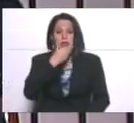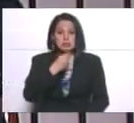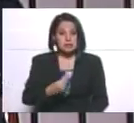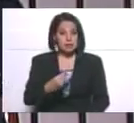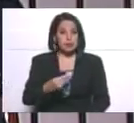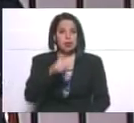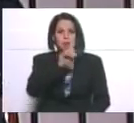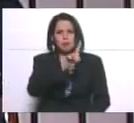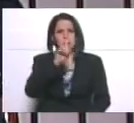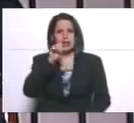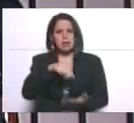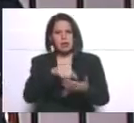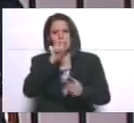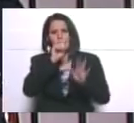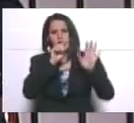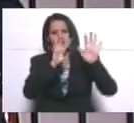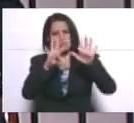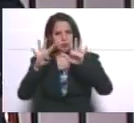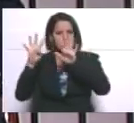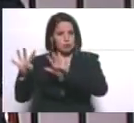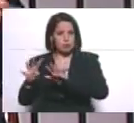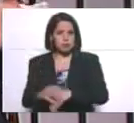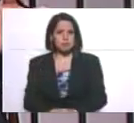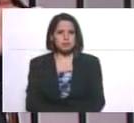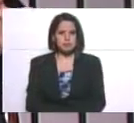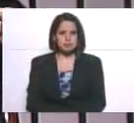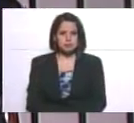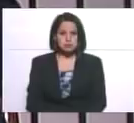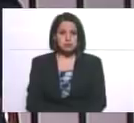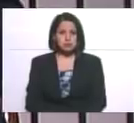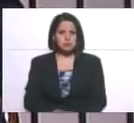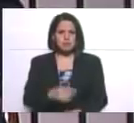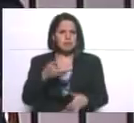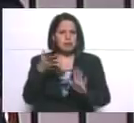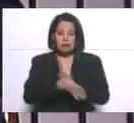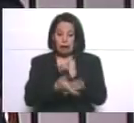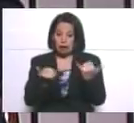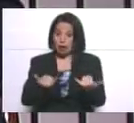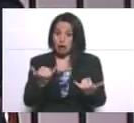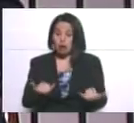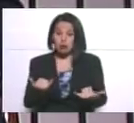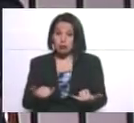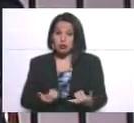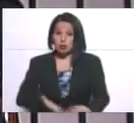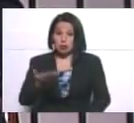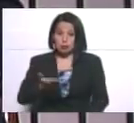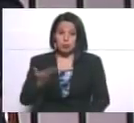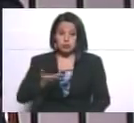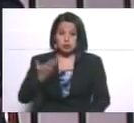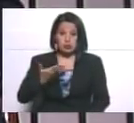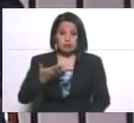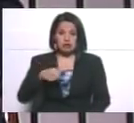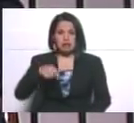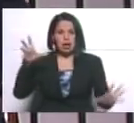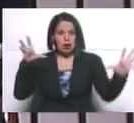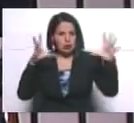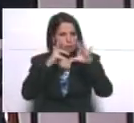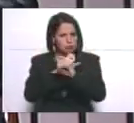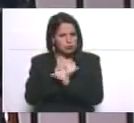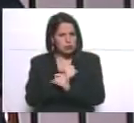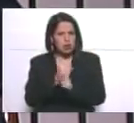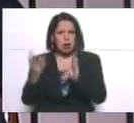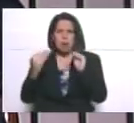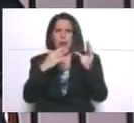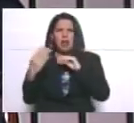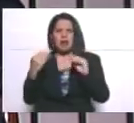de 1999. Totalmente vigente, y tenemos esta noche para conversar